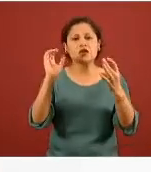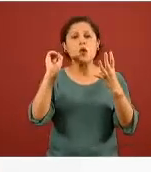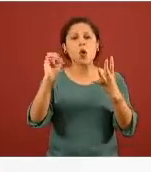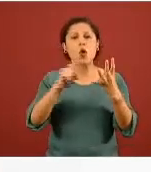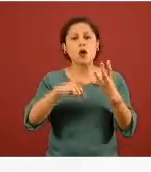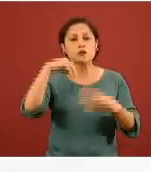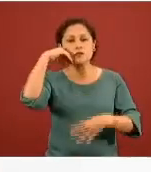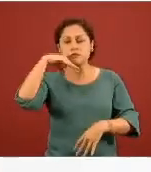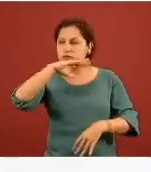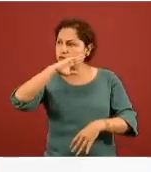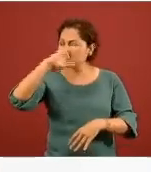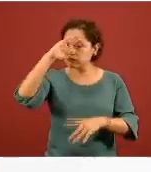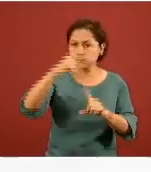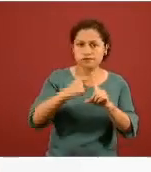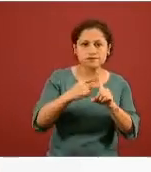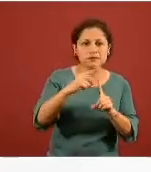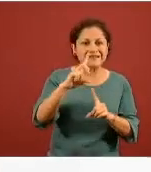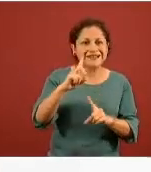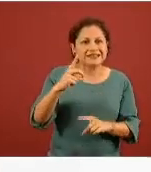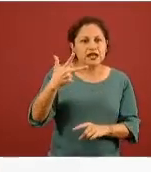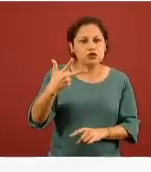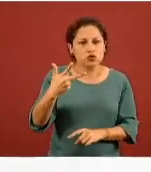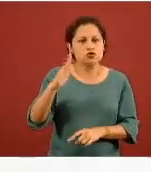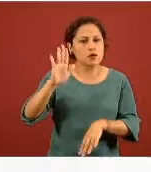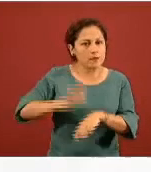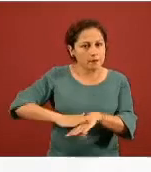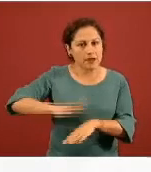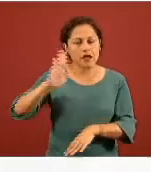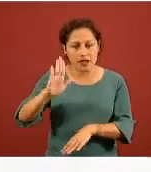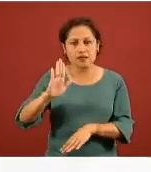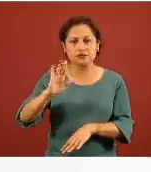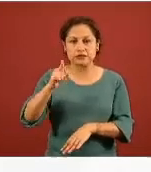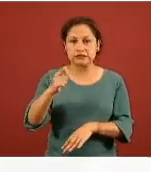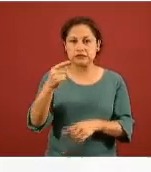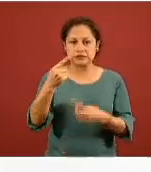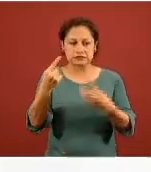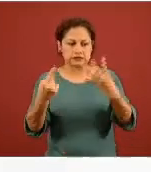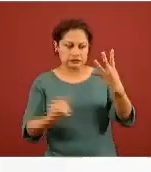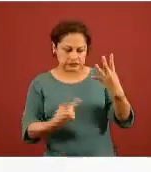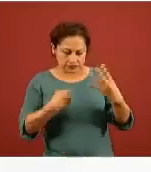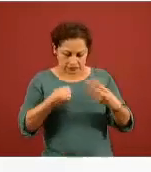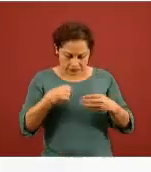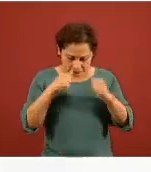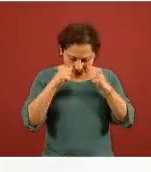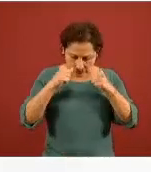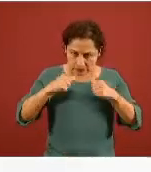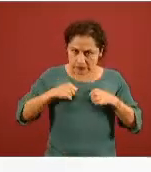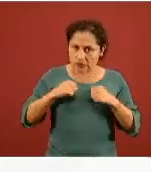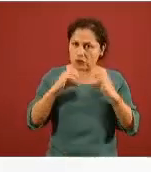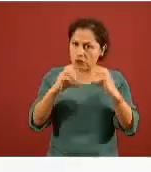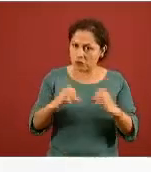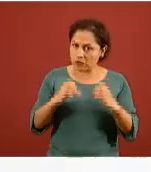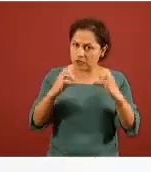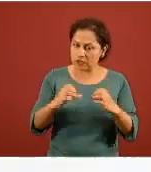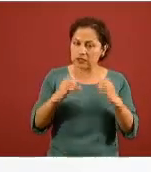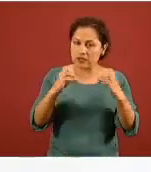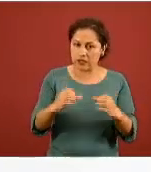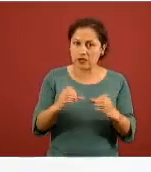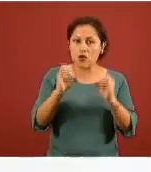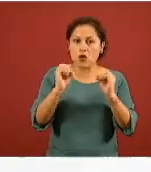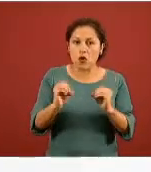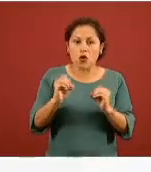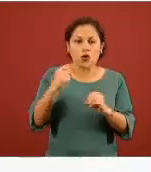grados, estos son síntomas que debes tener muy presentes. Si sospechas que tienes coronavirus o que